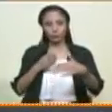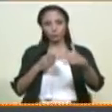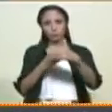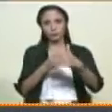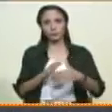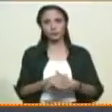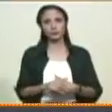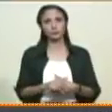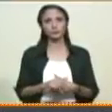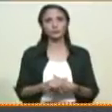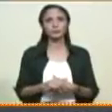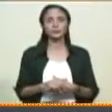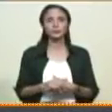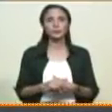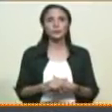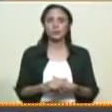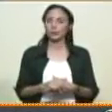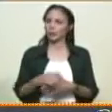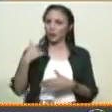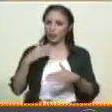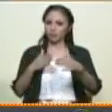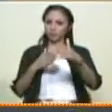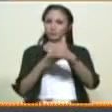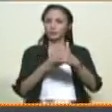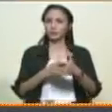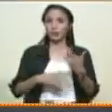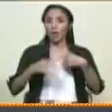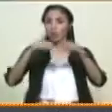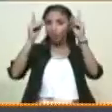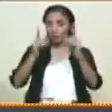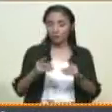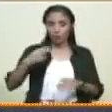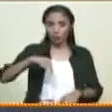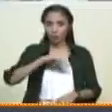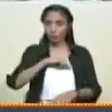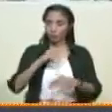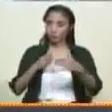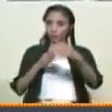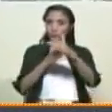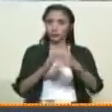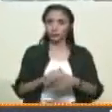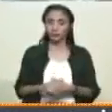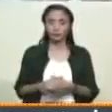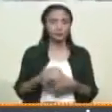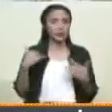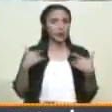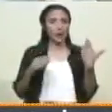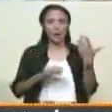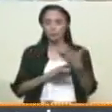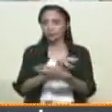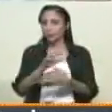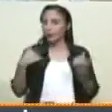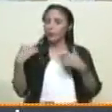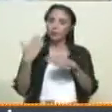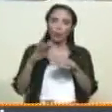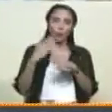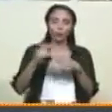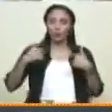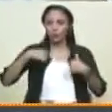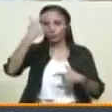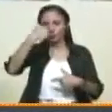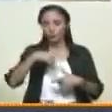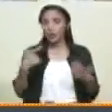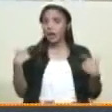toque pasar al contraataque, en el momento que nosotros decidamos, bajo las circunstancias que nosotros querramos, no cuando la